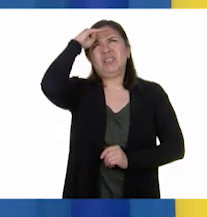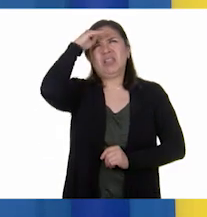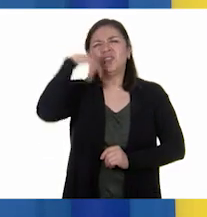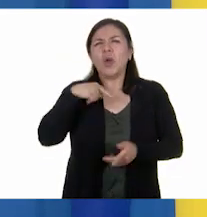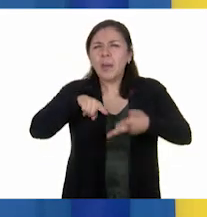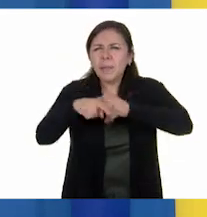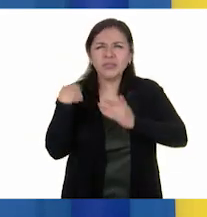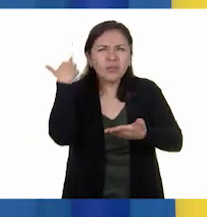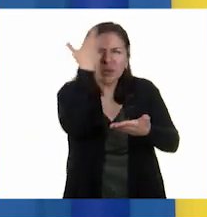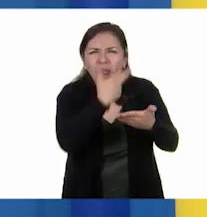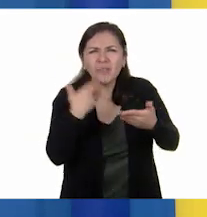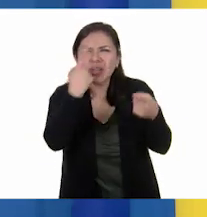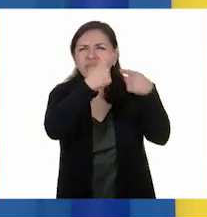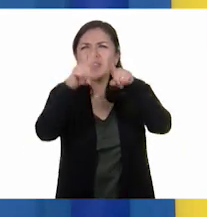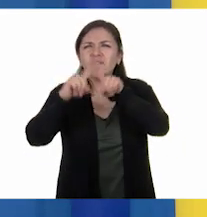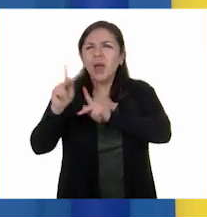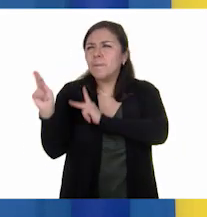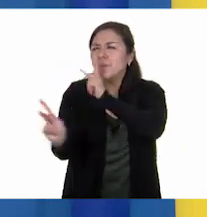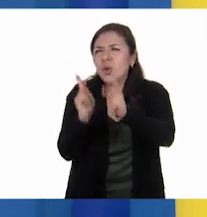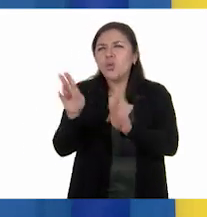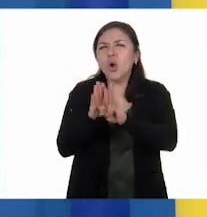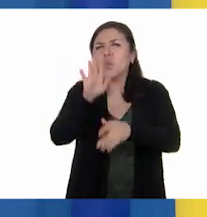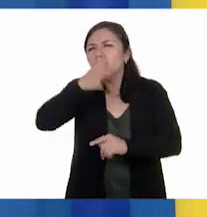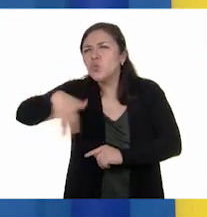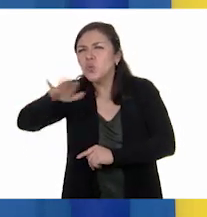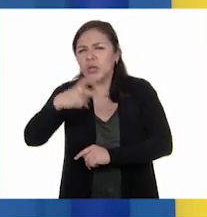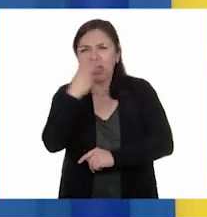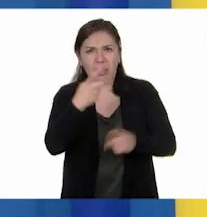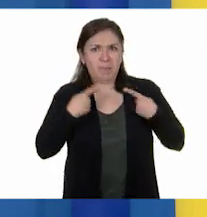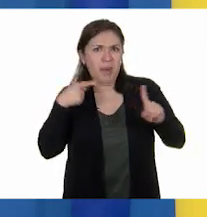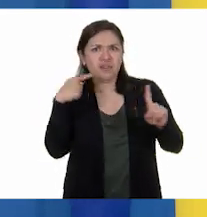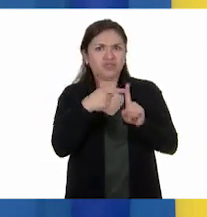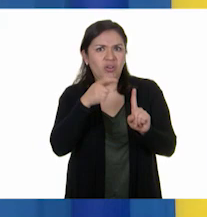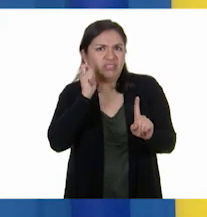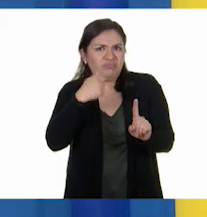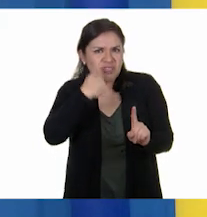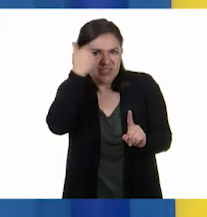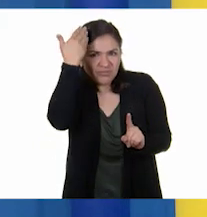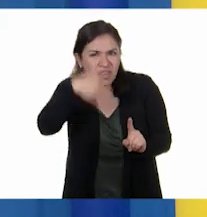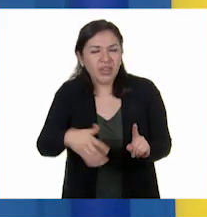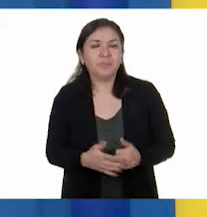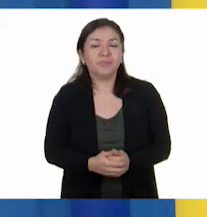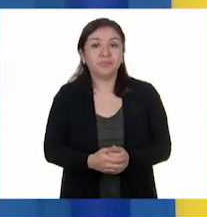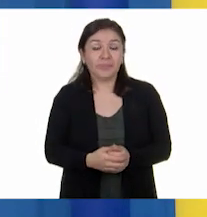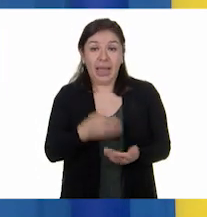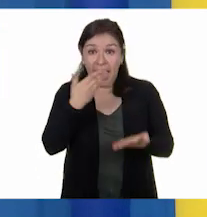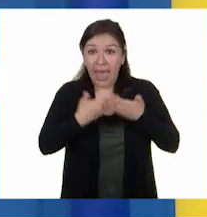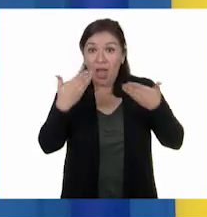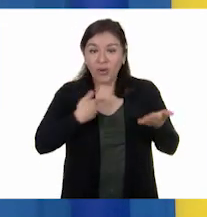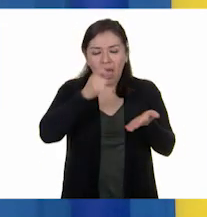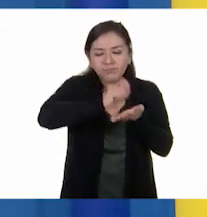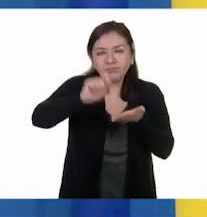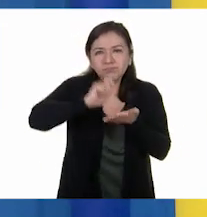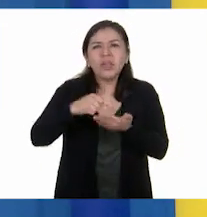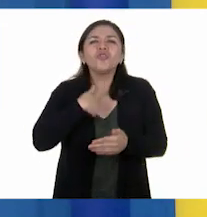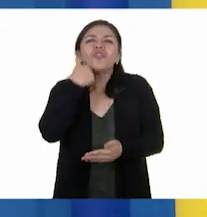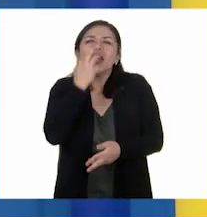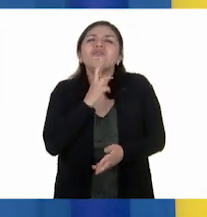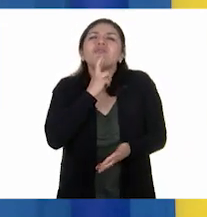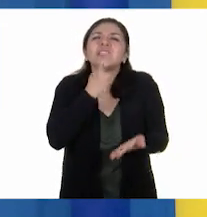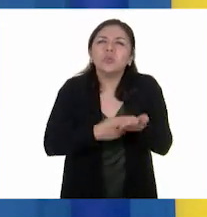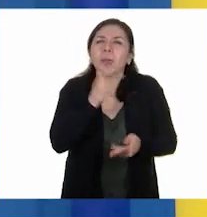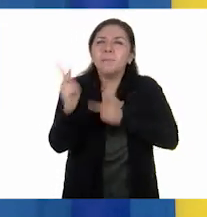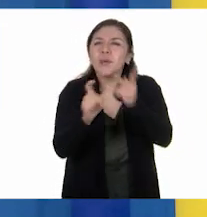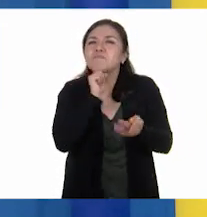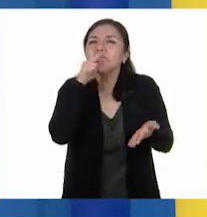a revisar distintas fuentes sobre este personaje de la historia de México. En el presente relato intentaré responder a esas preguntas